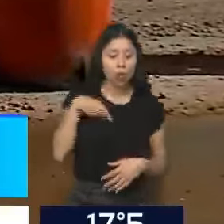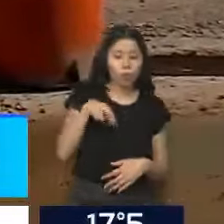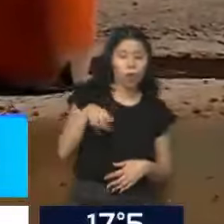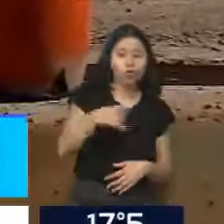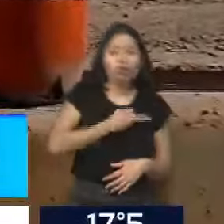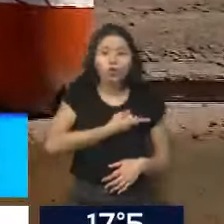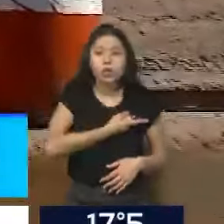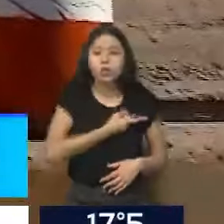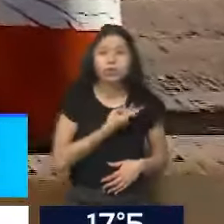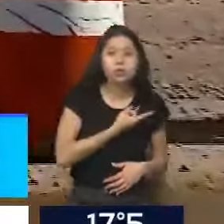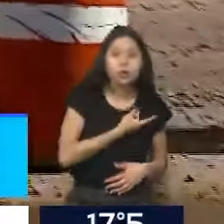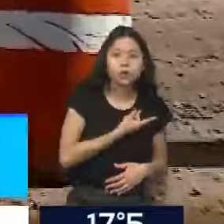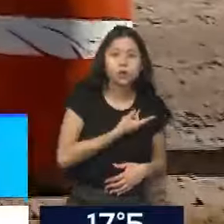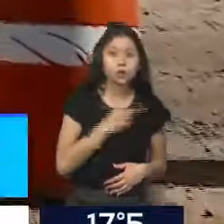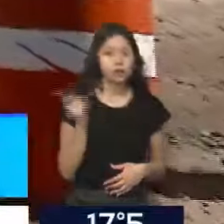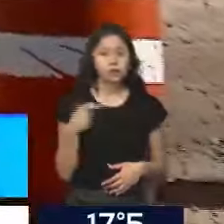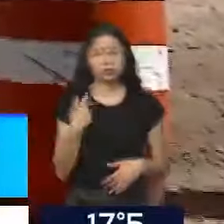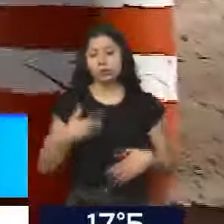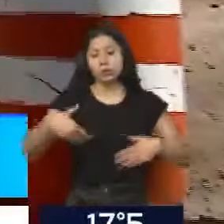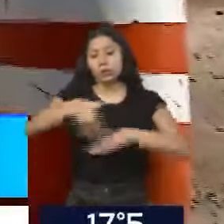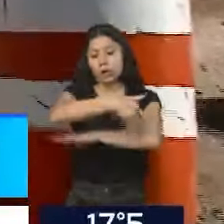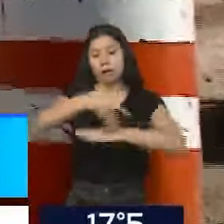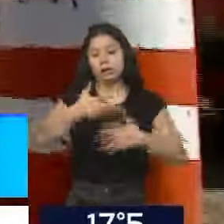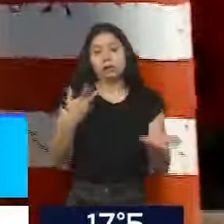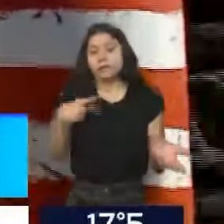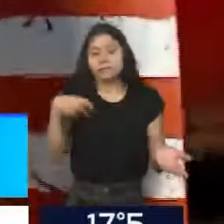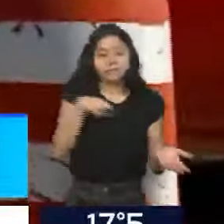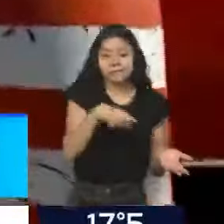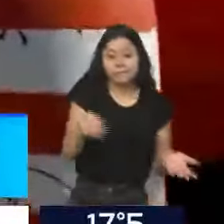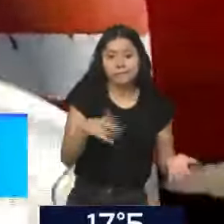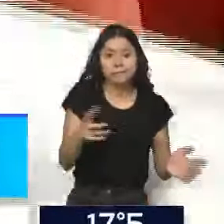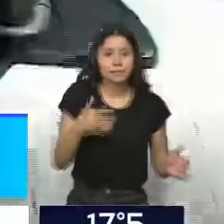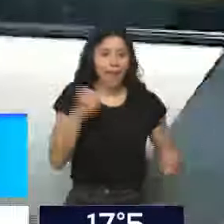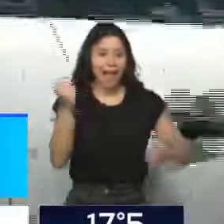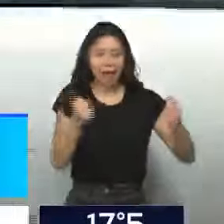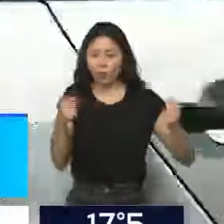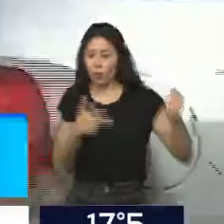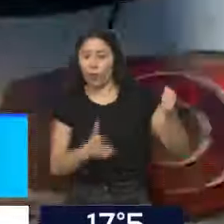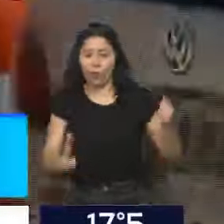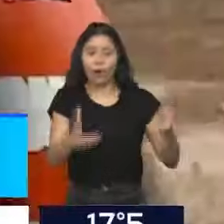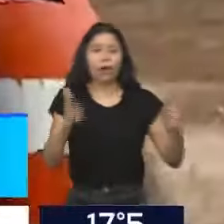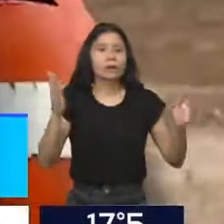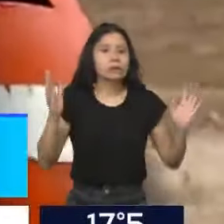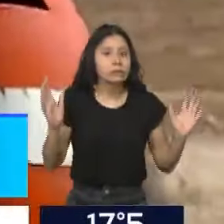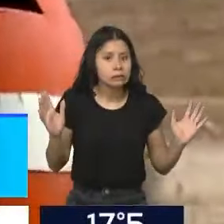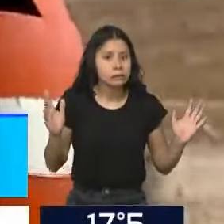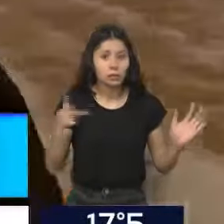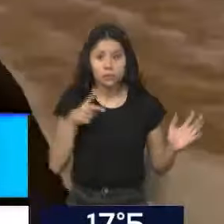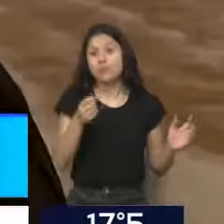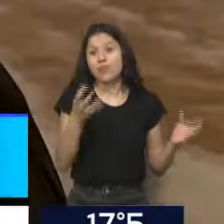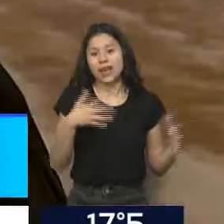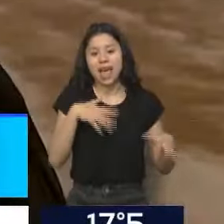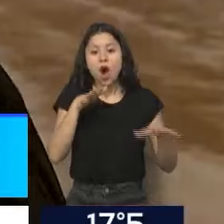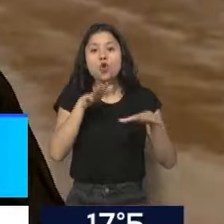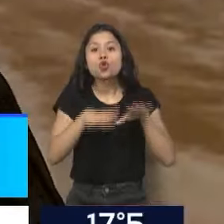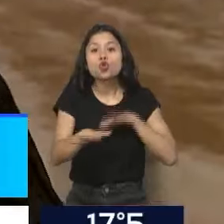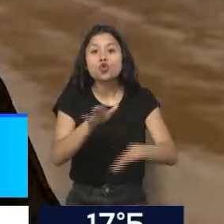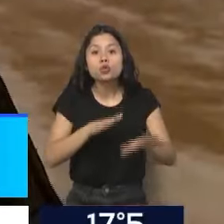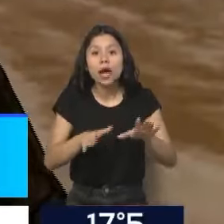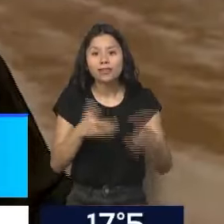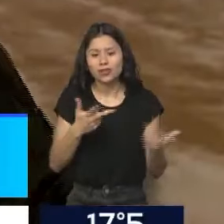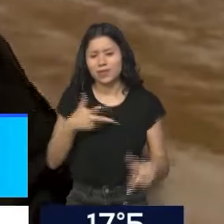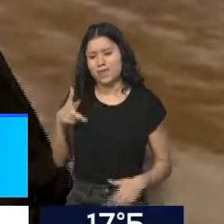pasando bastante en peligro, los autos muy cerca, están acostumbrados que es una ruta y vienen a velocidad por más que esté en